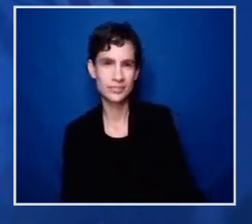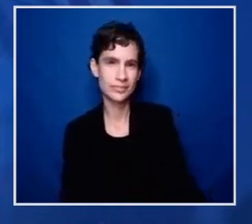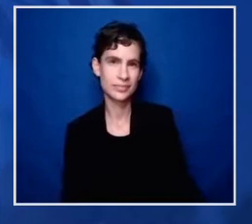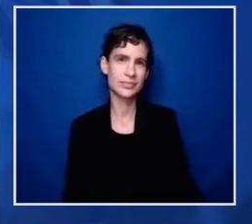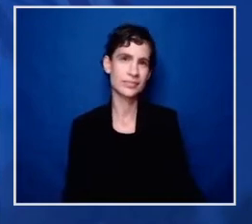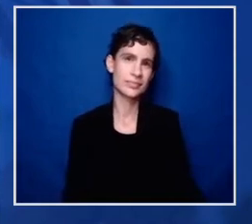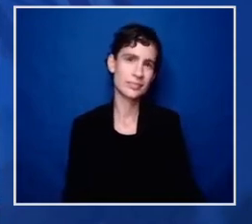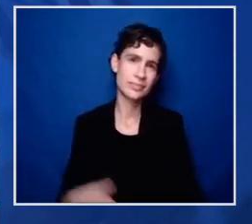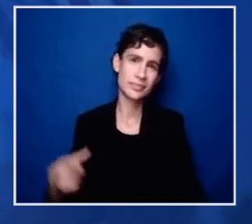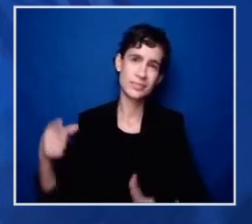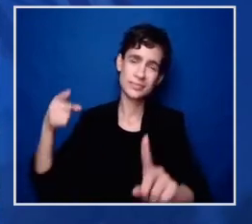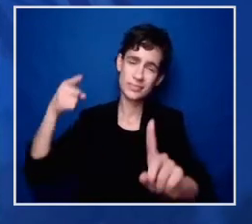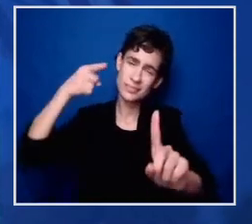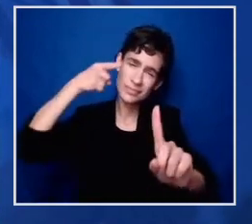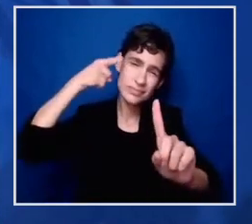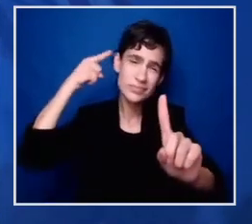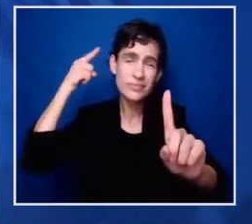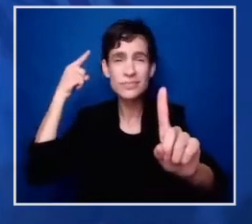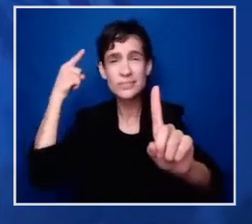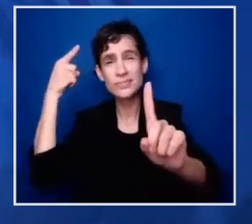que quedaban